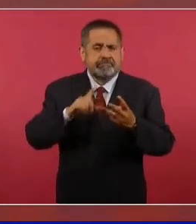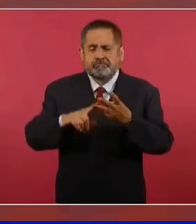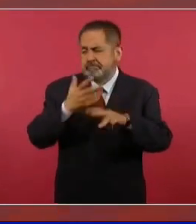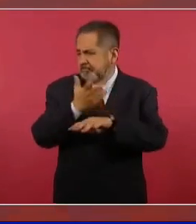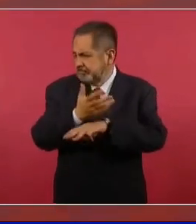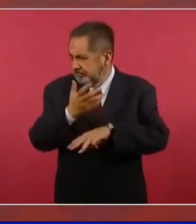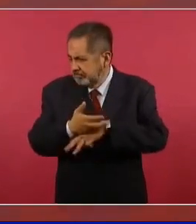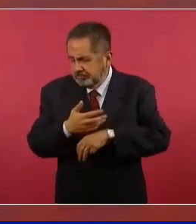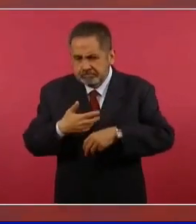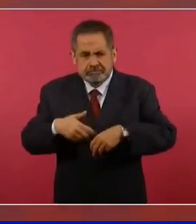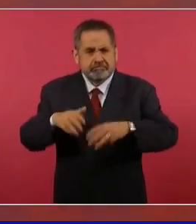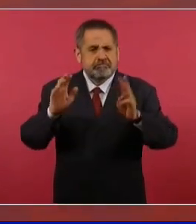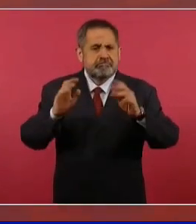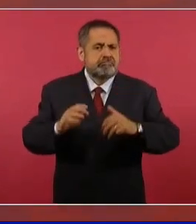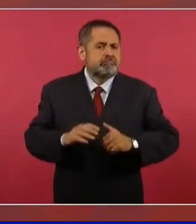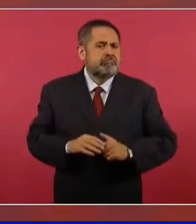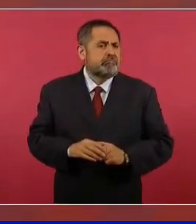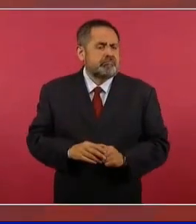Estados Unidos.